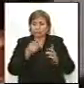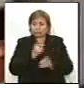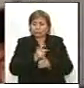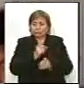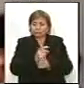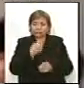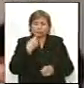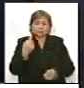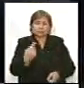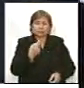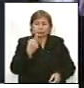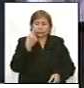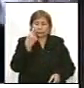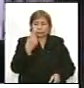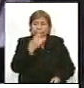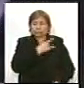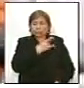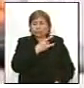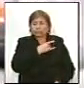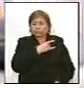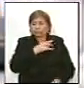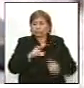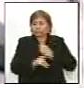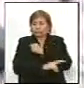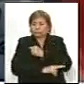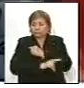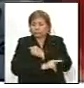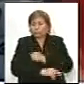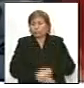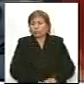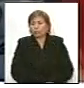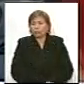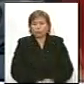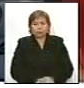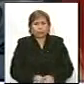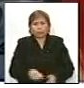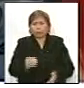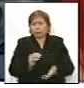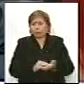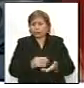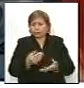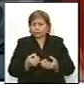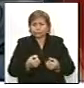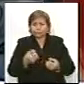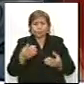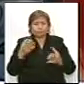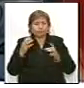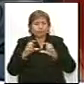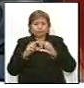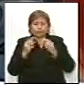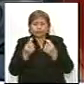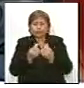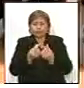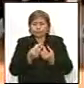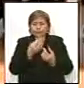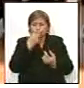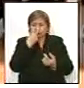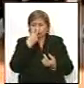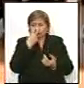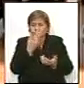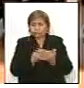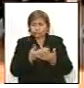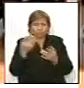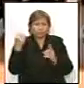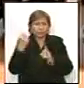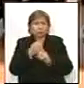permanecían solo aplican a universidades nacionales. La legisladora recordó que este grupo humano ha vivido en un contexto de